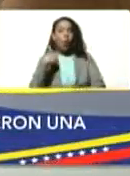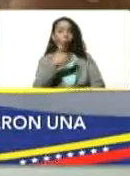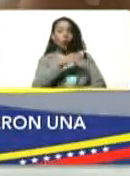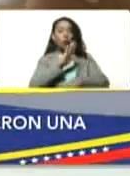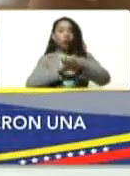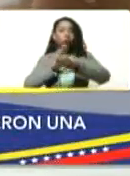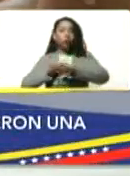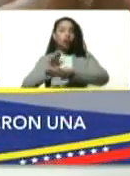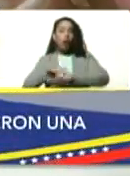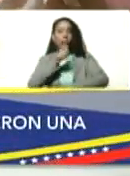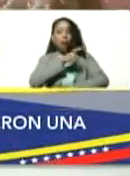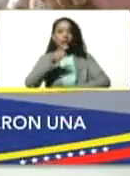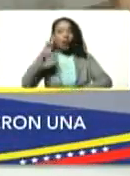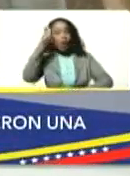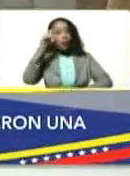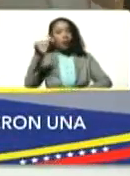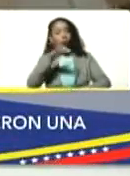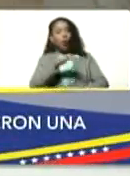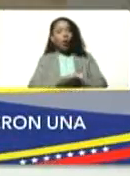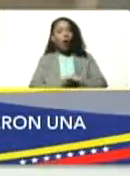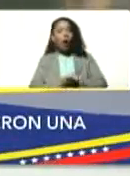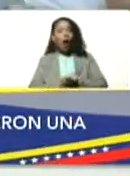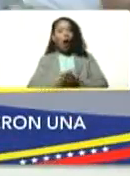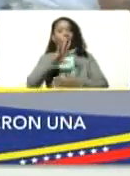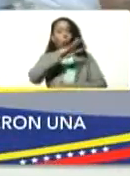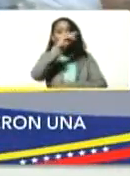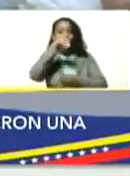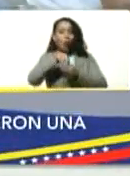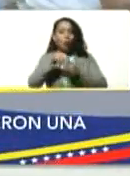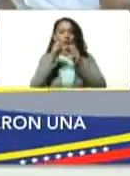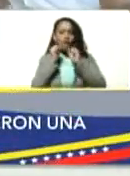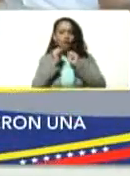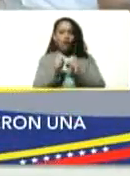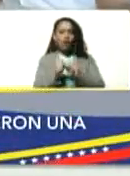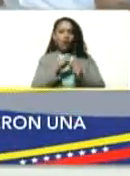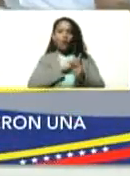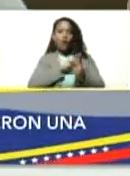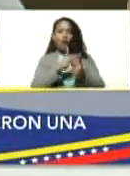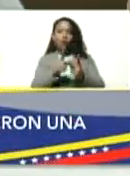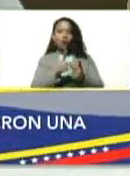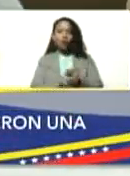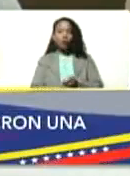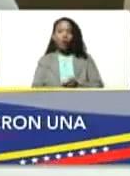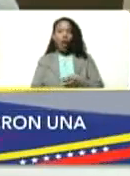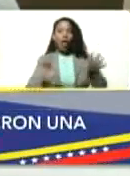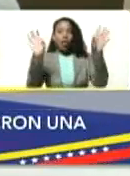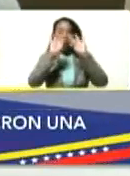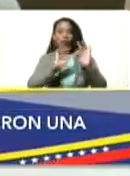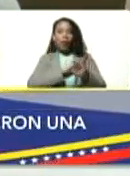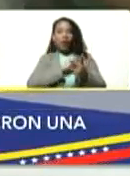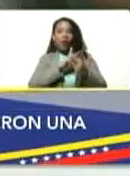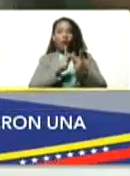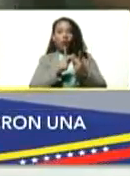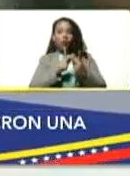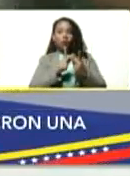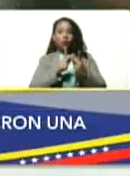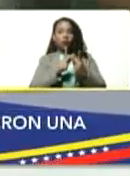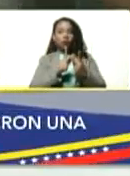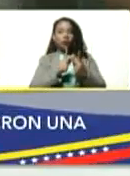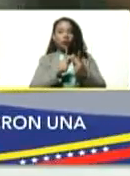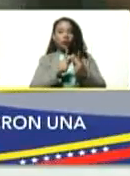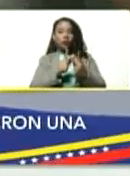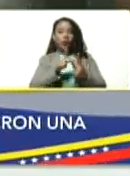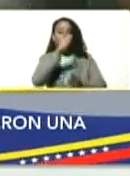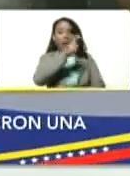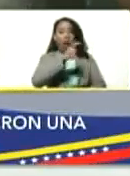a la gente, a nuestro pueblo, a la cuarentena radical, voluntaria, de manera voluntaria, fue la